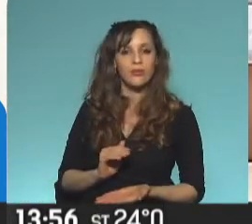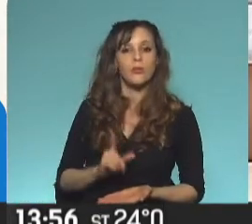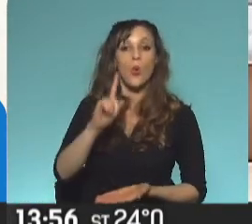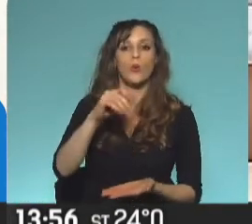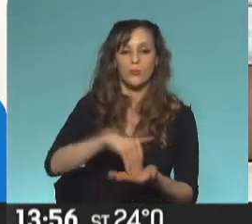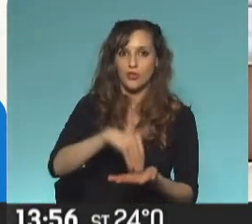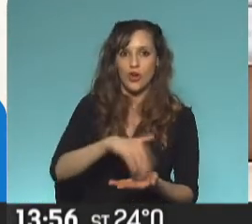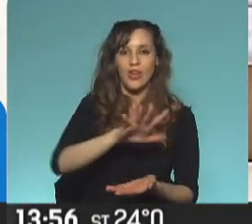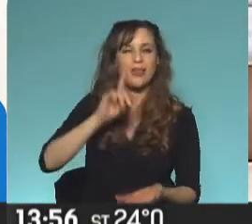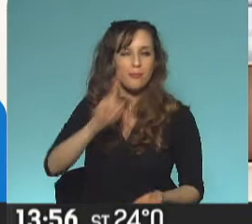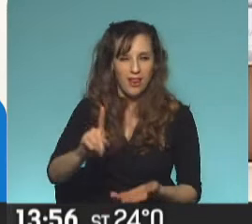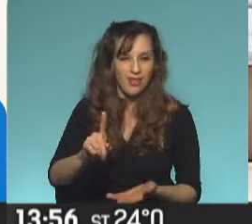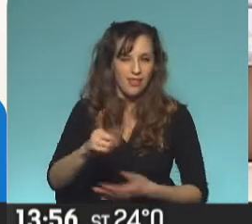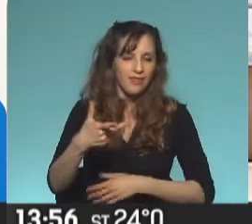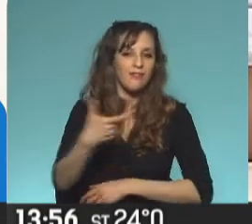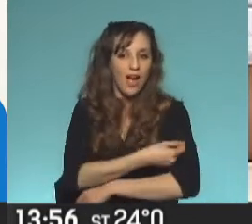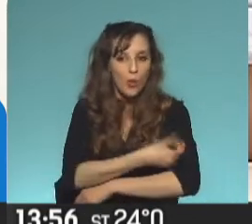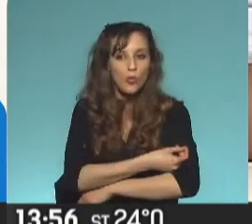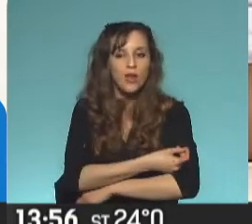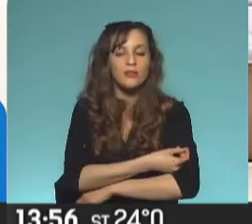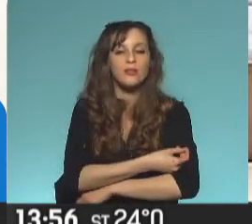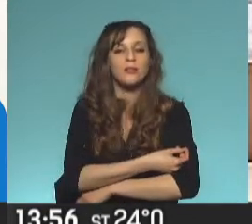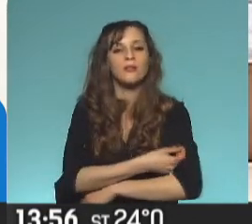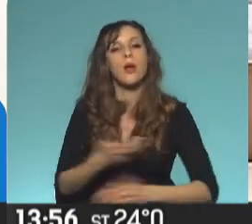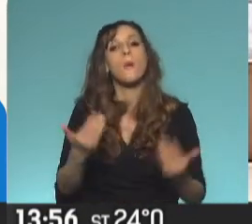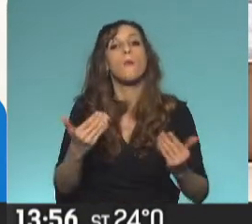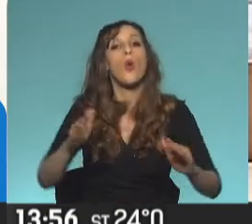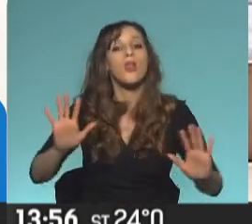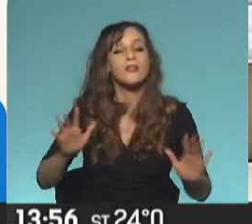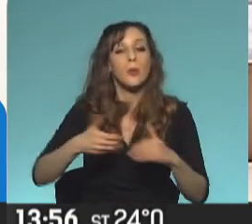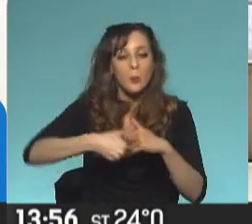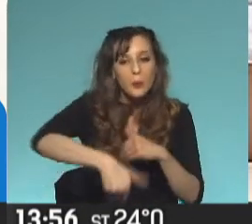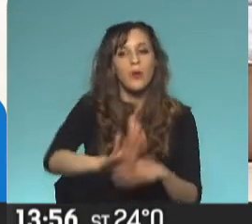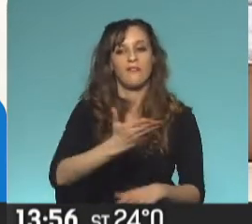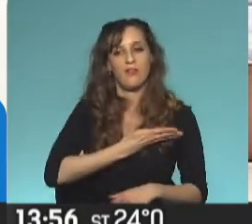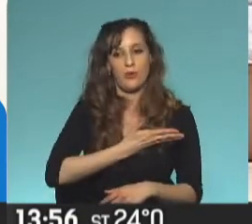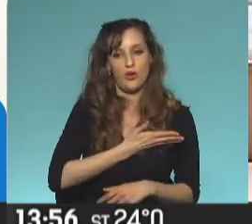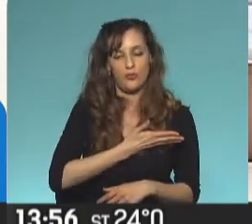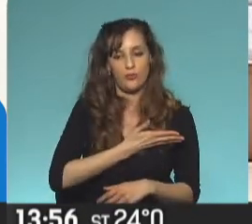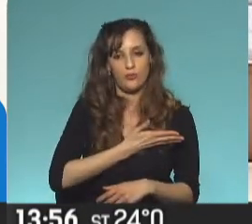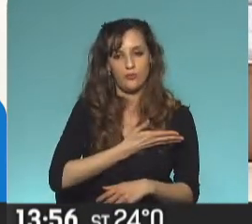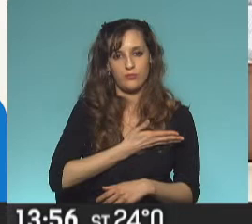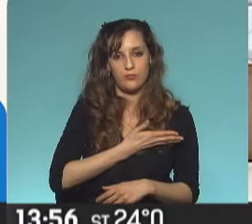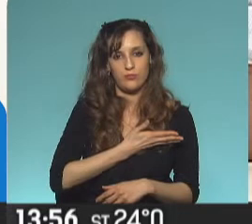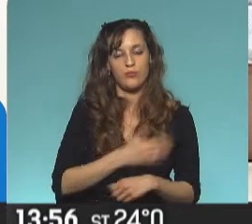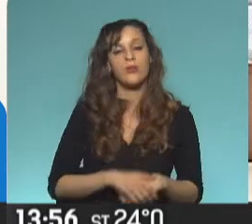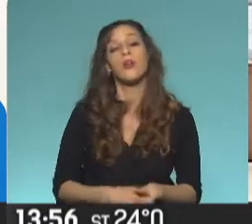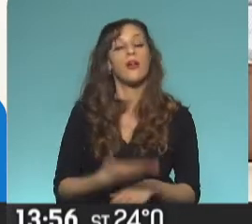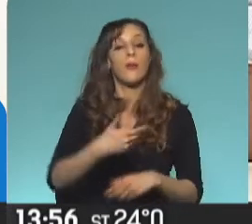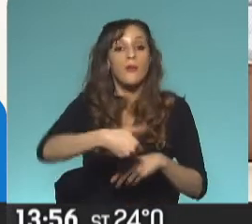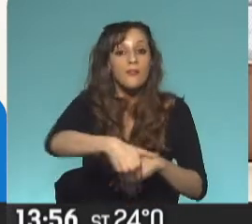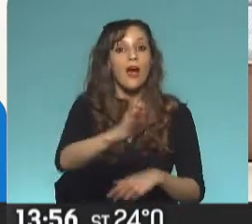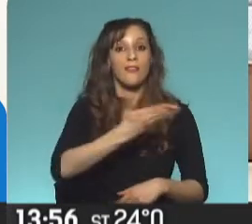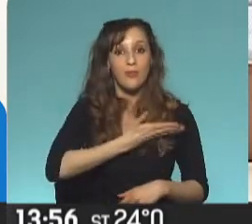estamos pensando que podría estar iniciándose en el mes de febrero en febrero vamos a